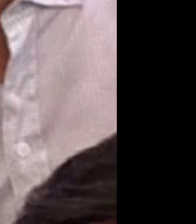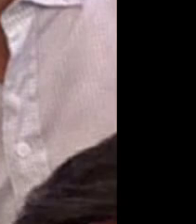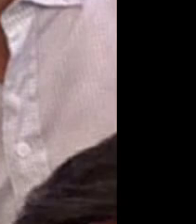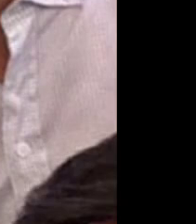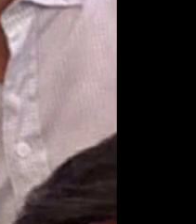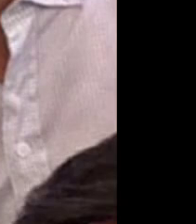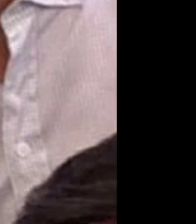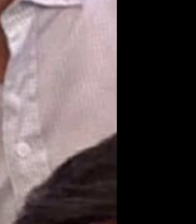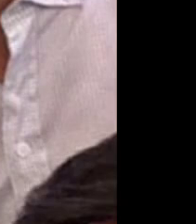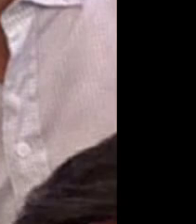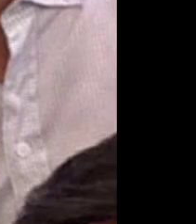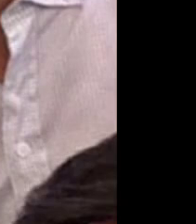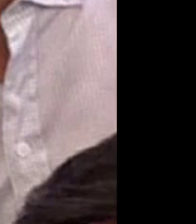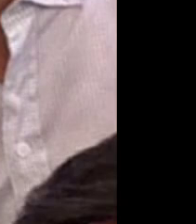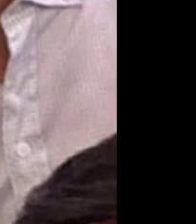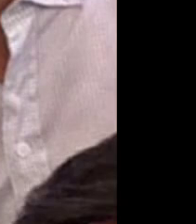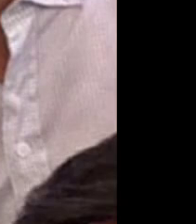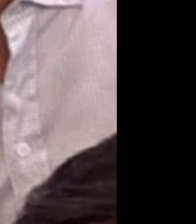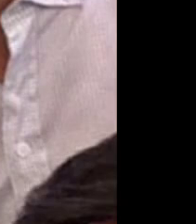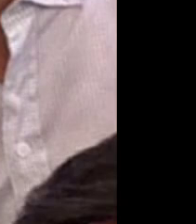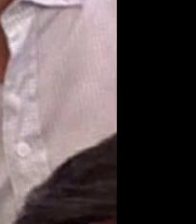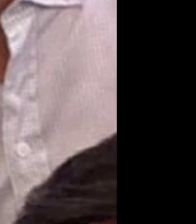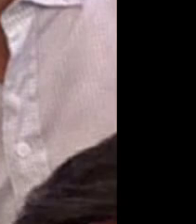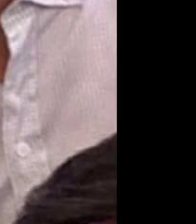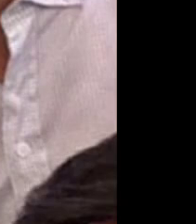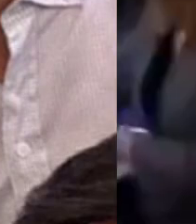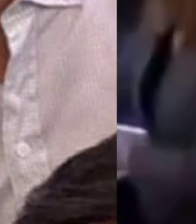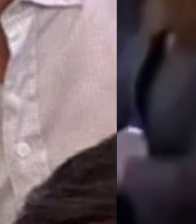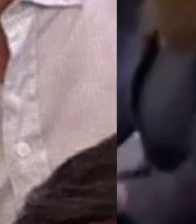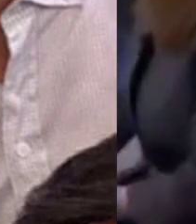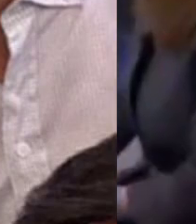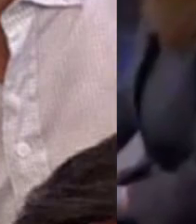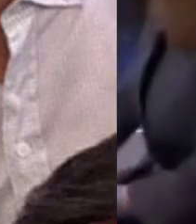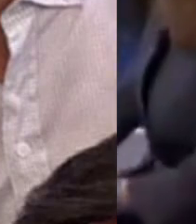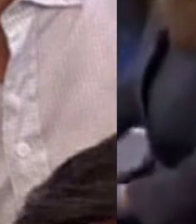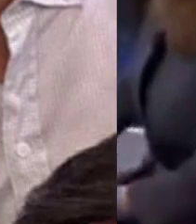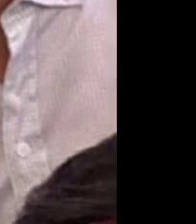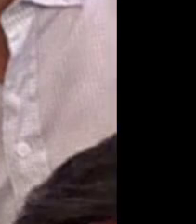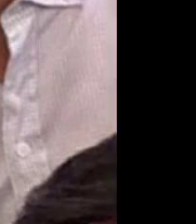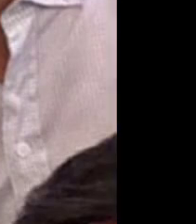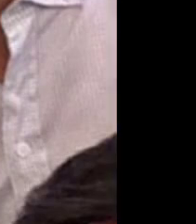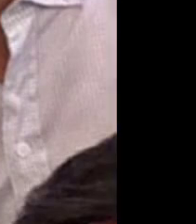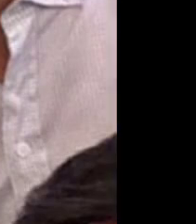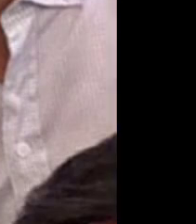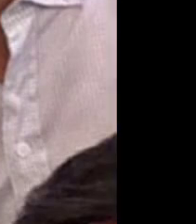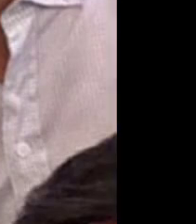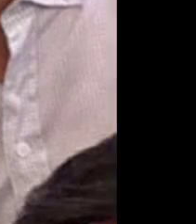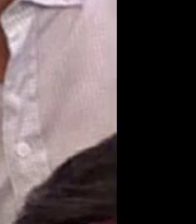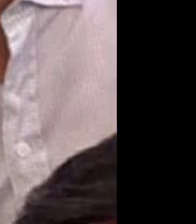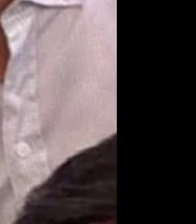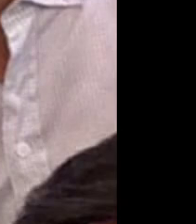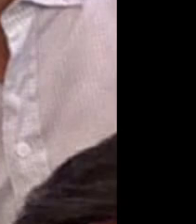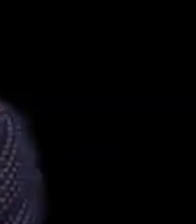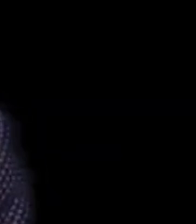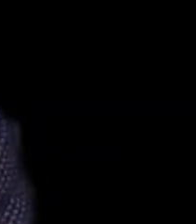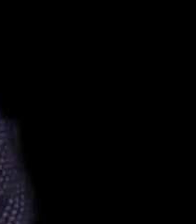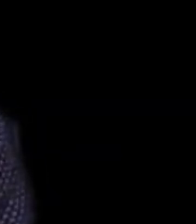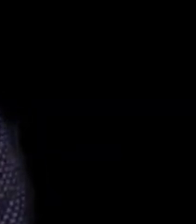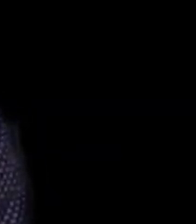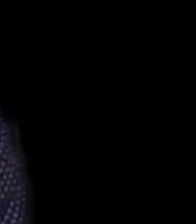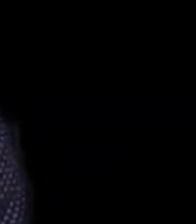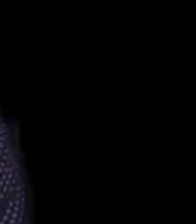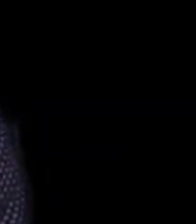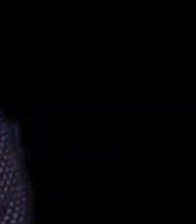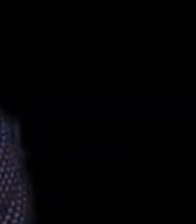Benito Juárez y de la Ciudad de México. Se llama Jorge Triana, ¿no? Jorge Romero. Jorge Romero, perdón. Distinguir. Jorge Romero, está Toledo, que son